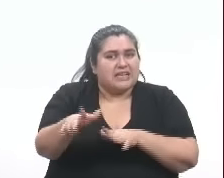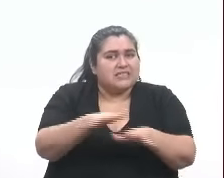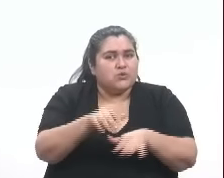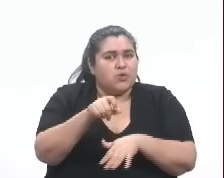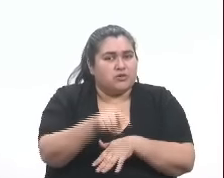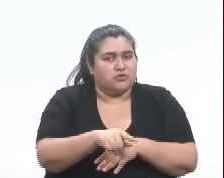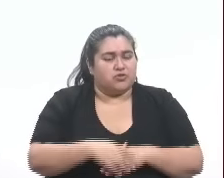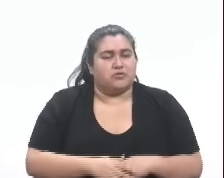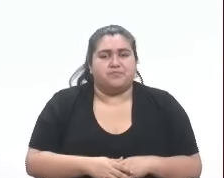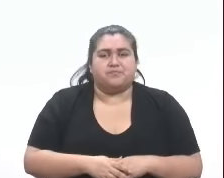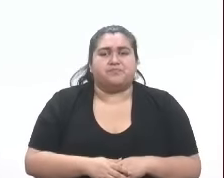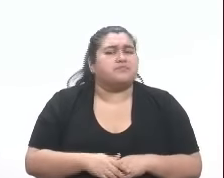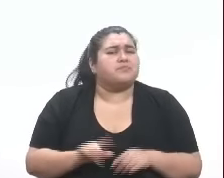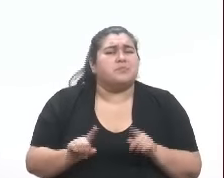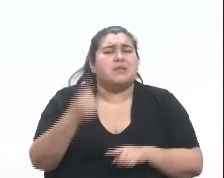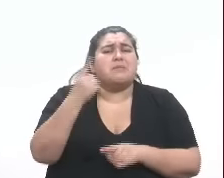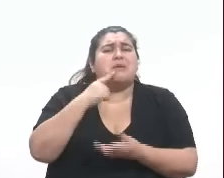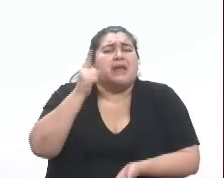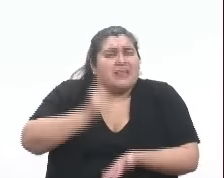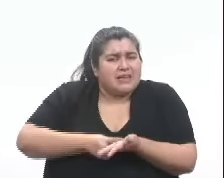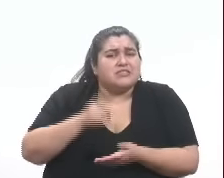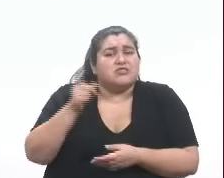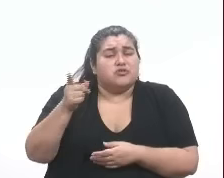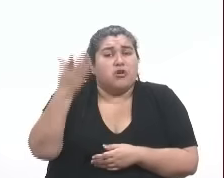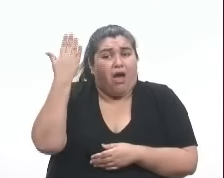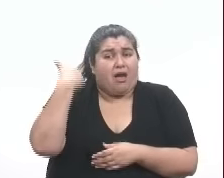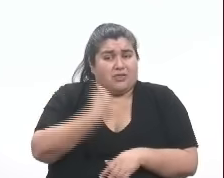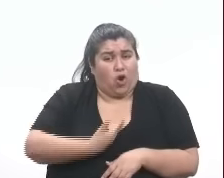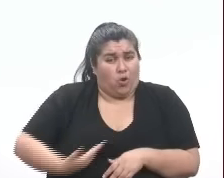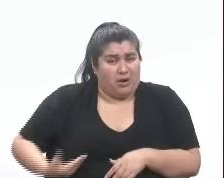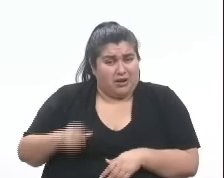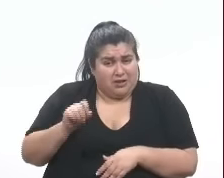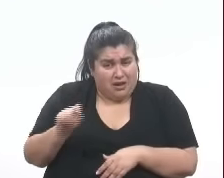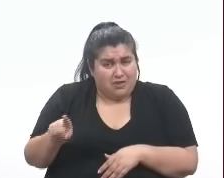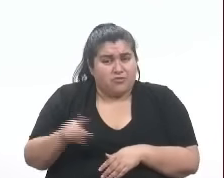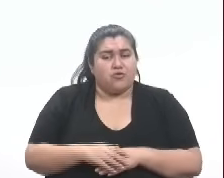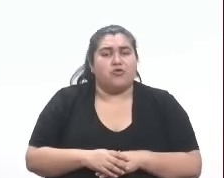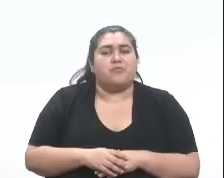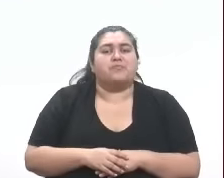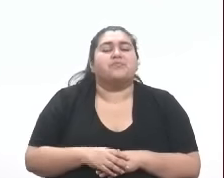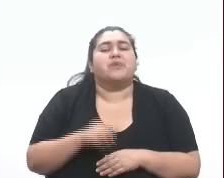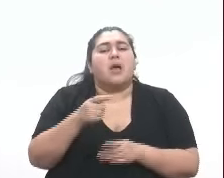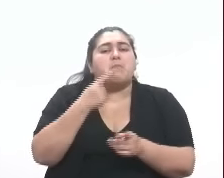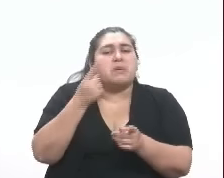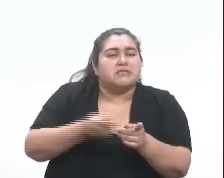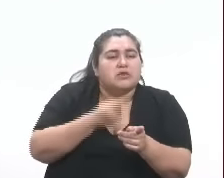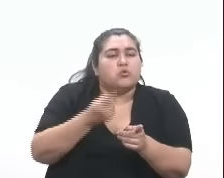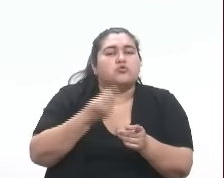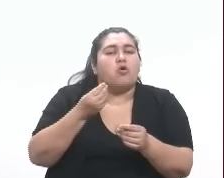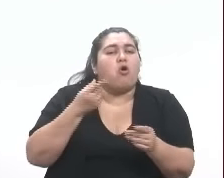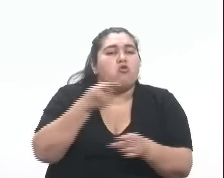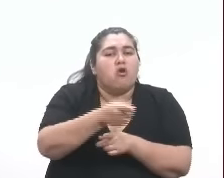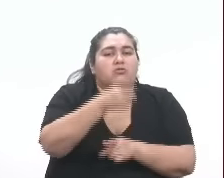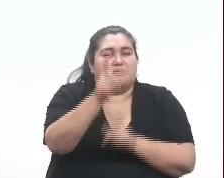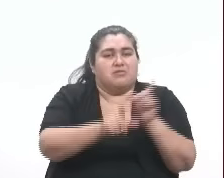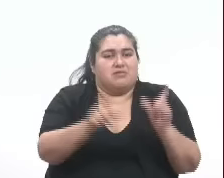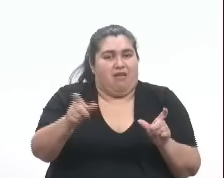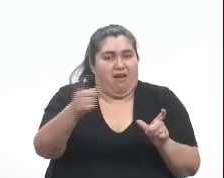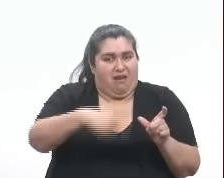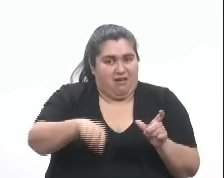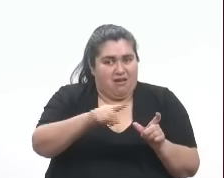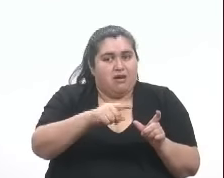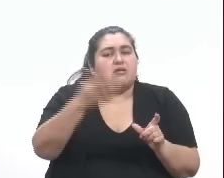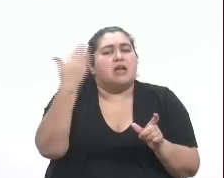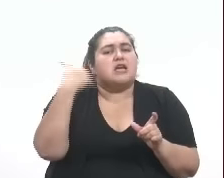¿Cuál fue la primera medida que tomó el gobierno de Aramburu? Precisamente la intervención de la CGT y la persecución abierta de lo que